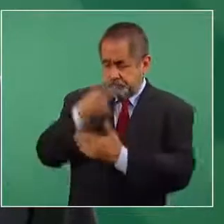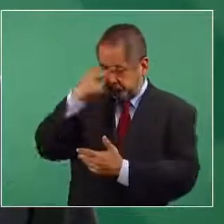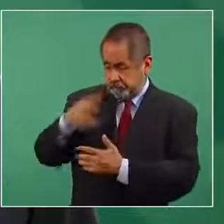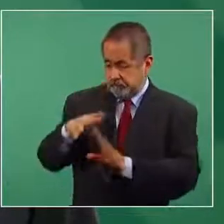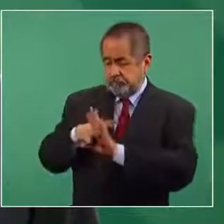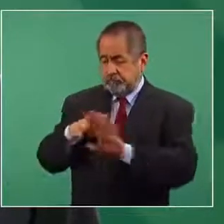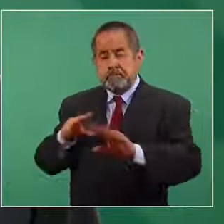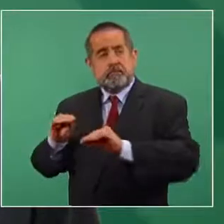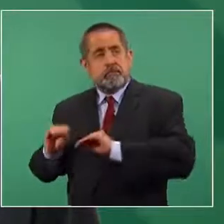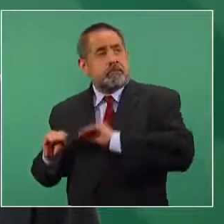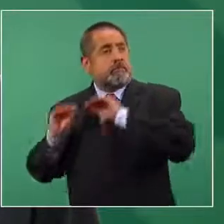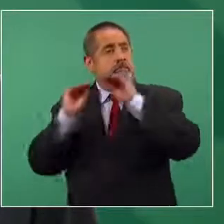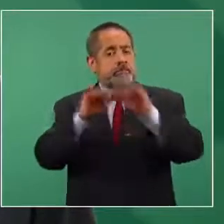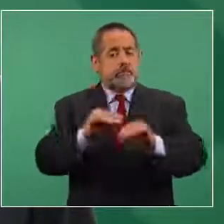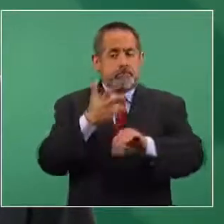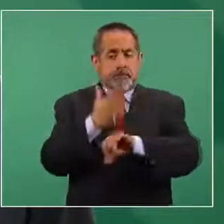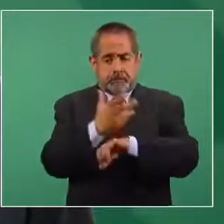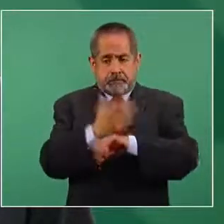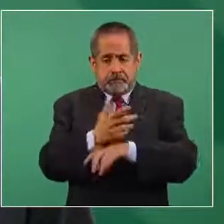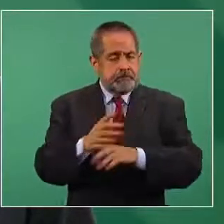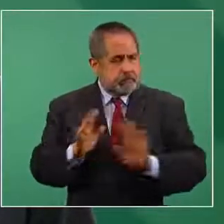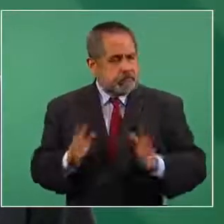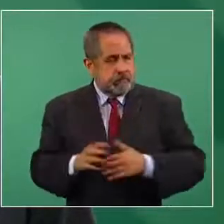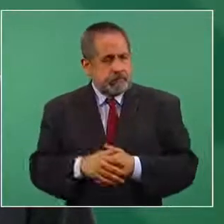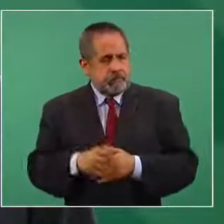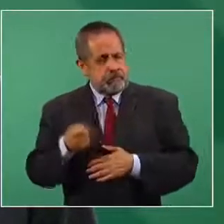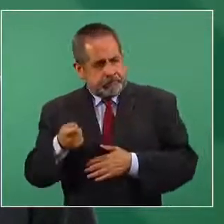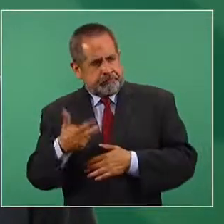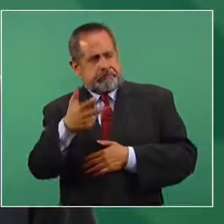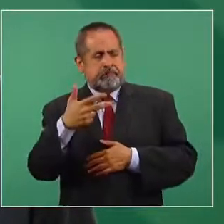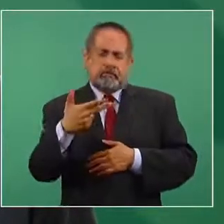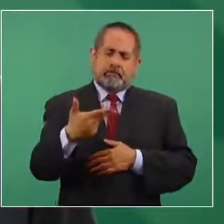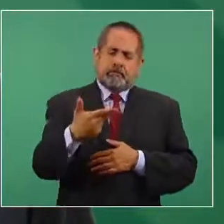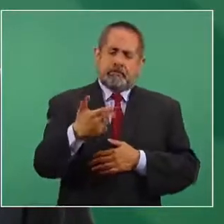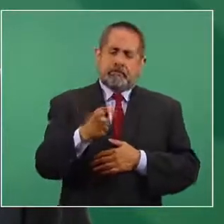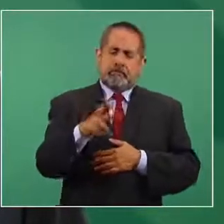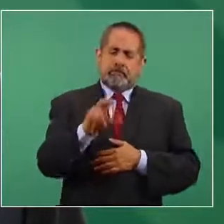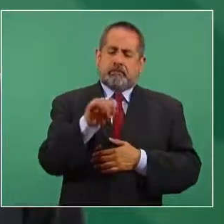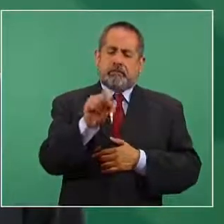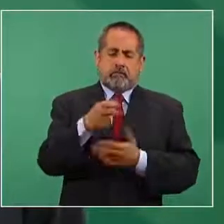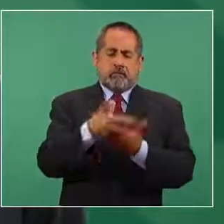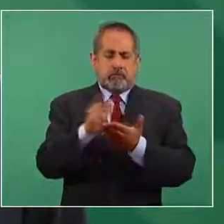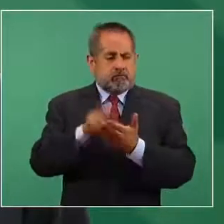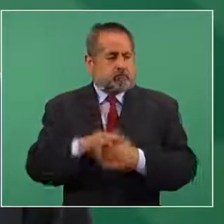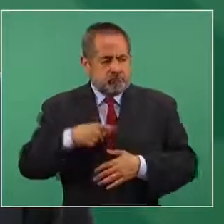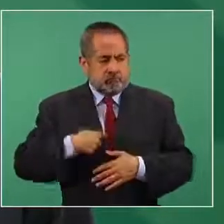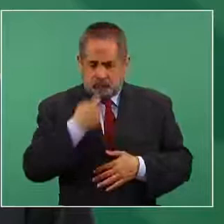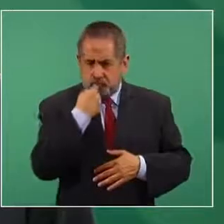migrantes, los llamamos héroes. Se lo expresé